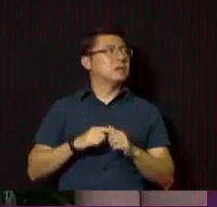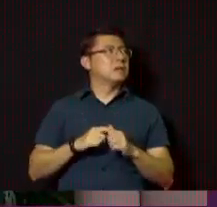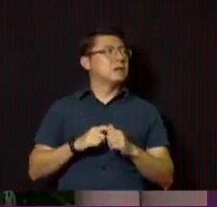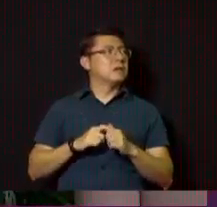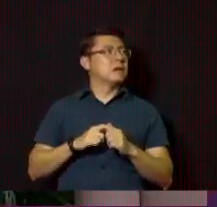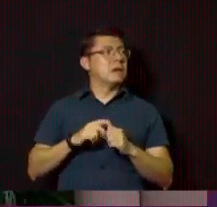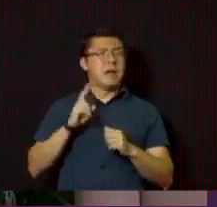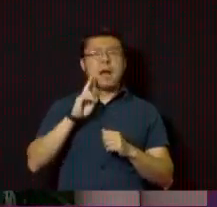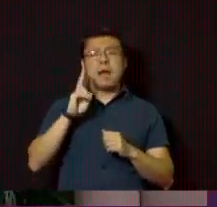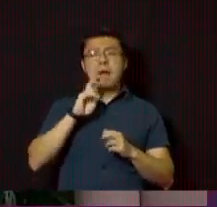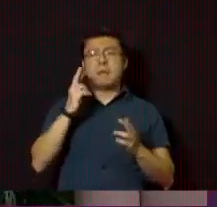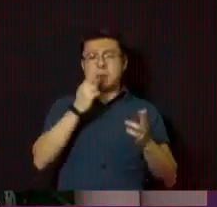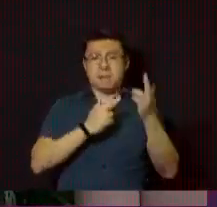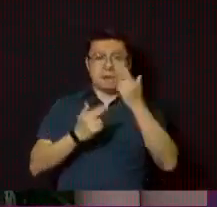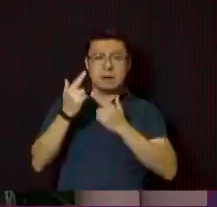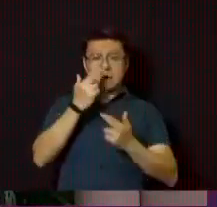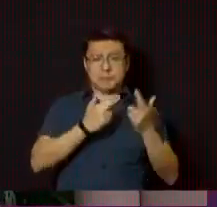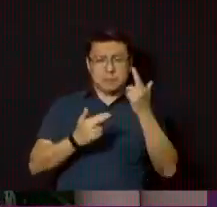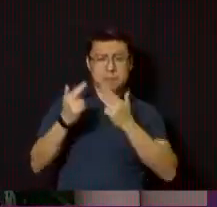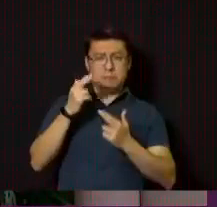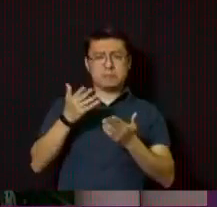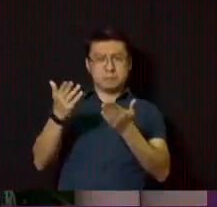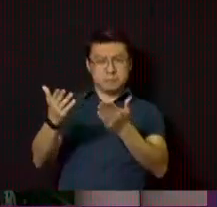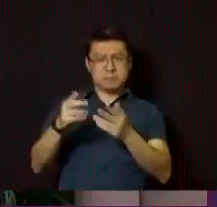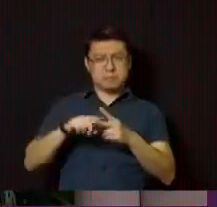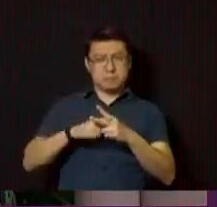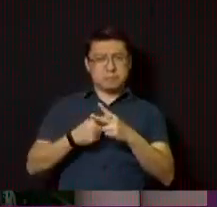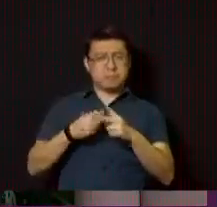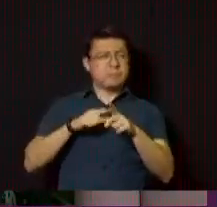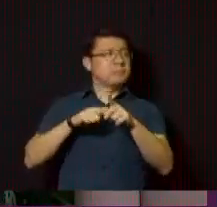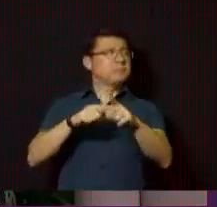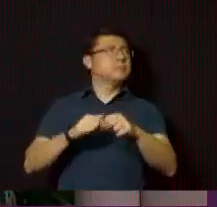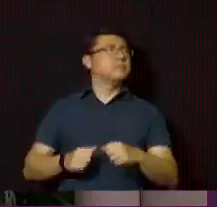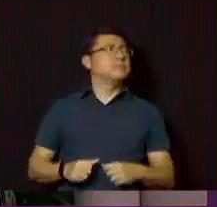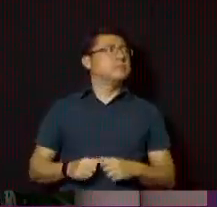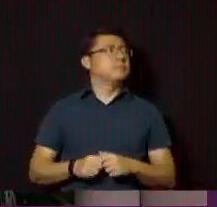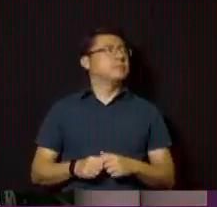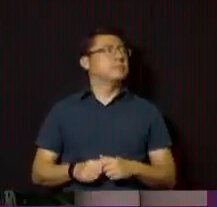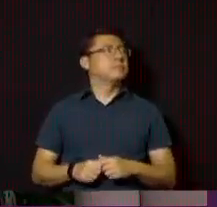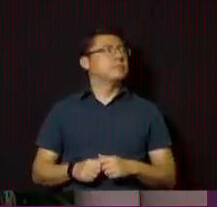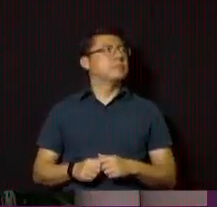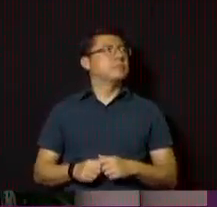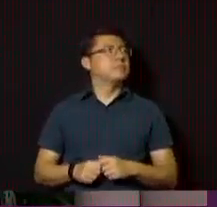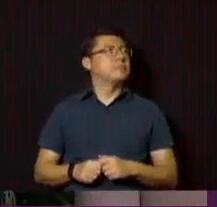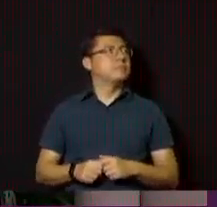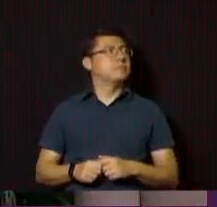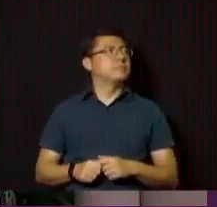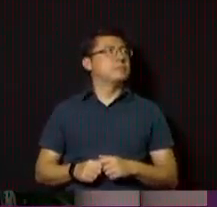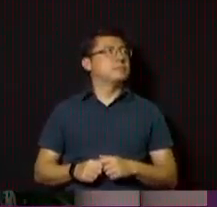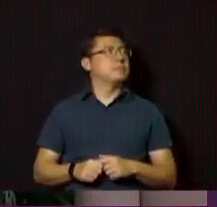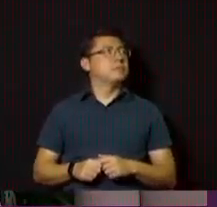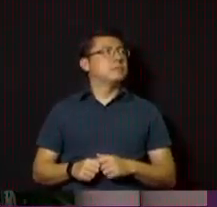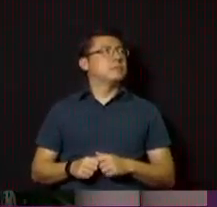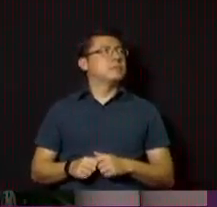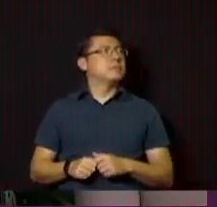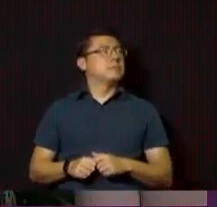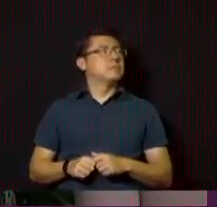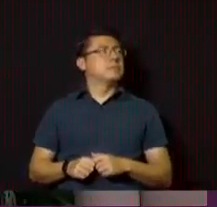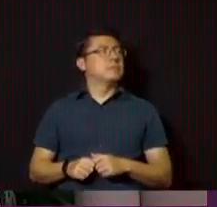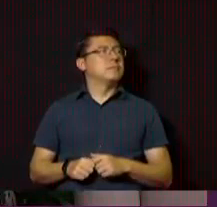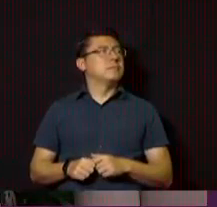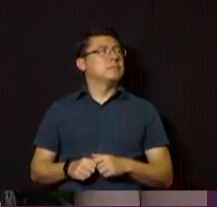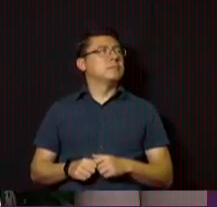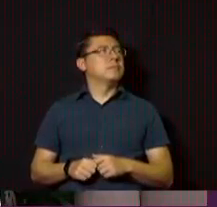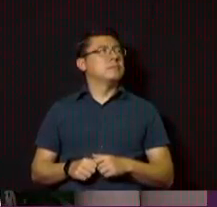revisamos acá en el estudio. Adelante, Mauri. A ver, digo, el chiste es que me escuche muy bien. Ahora